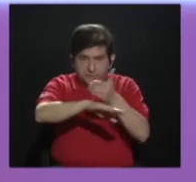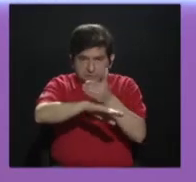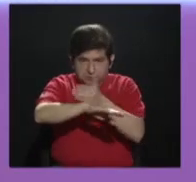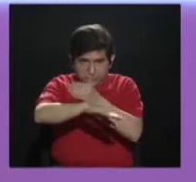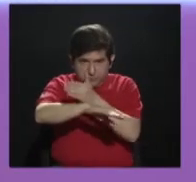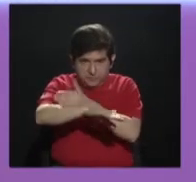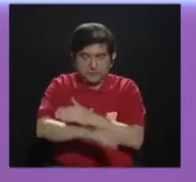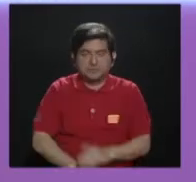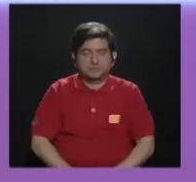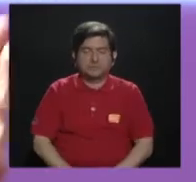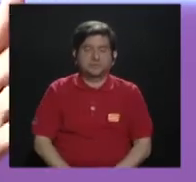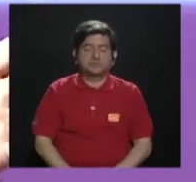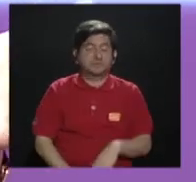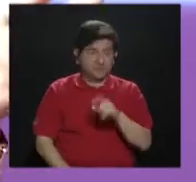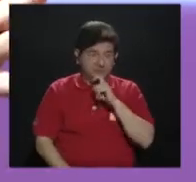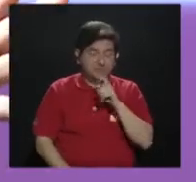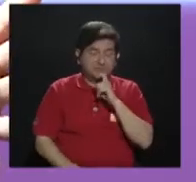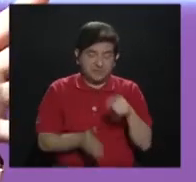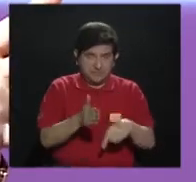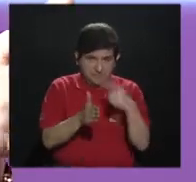Con mucha dificultad,